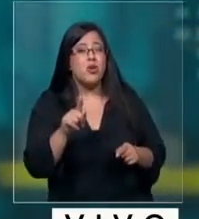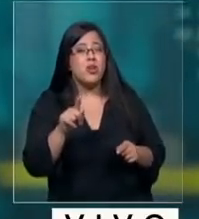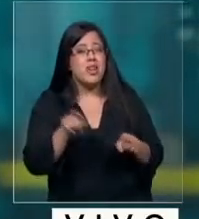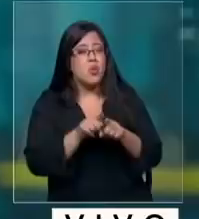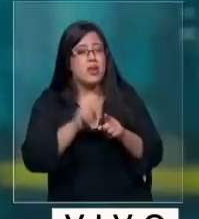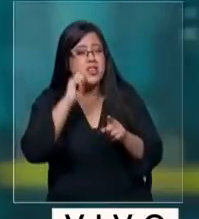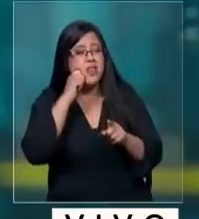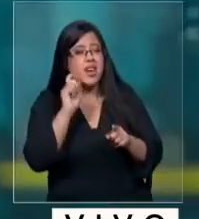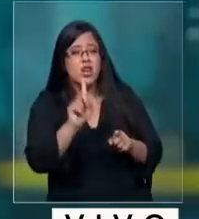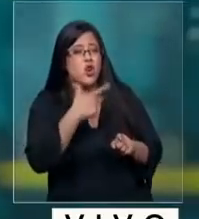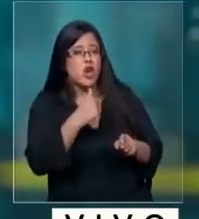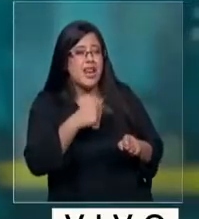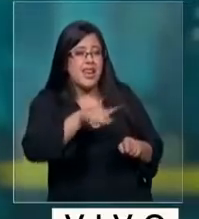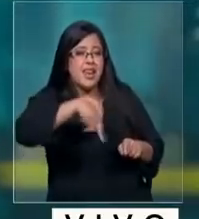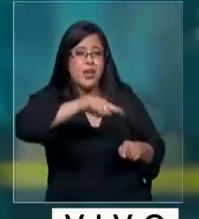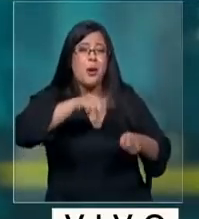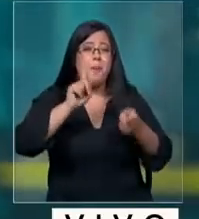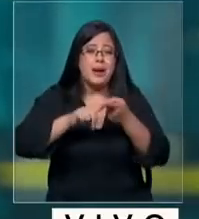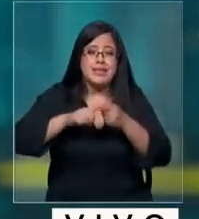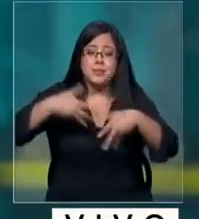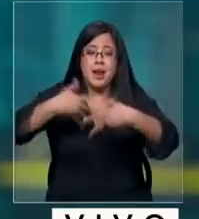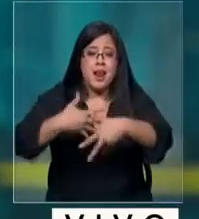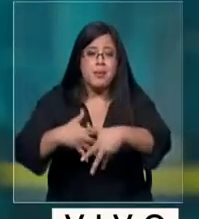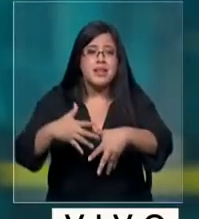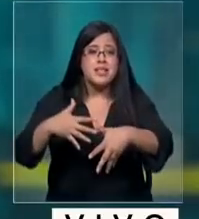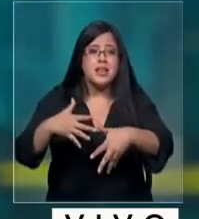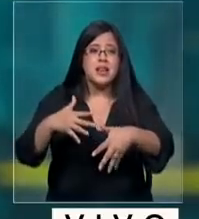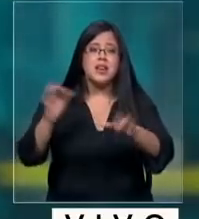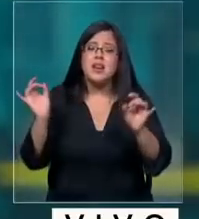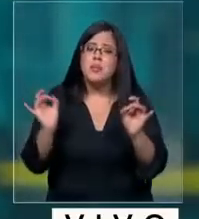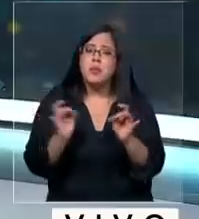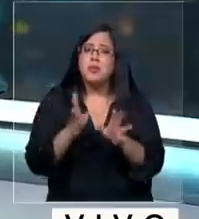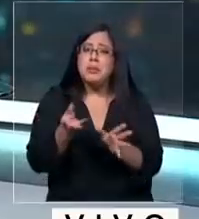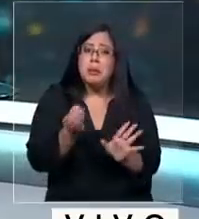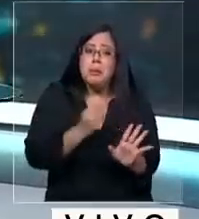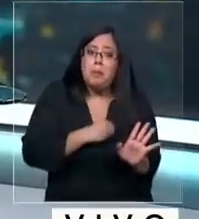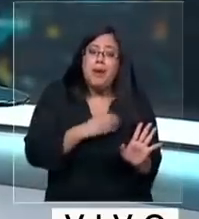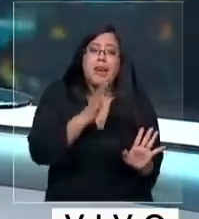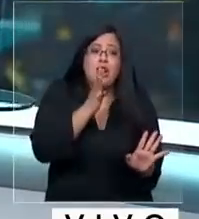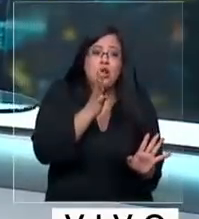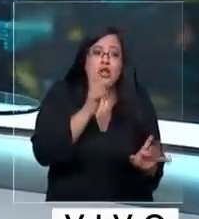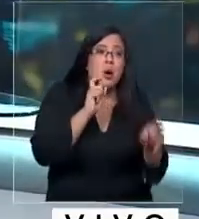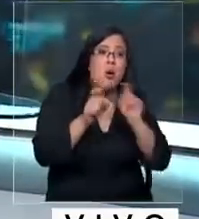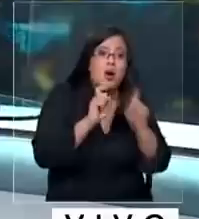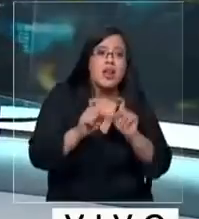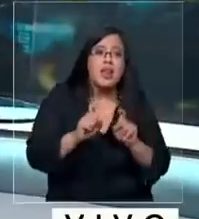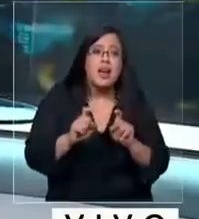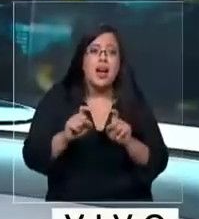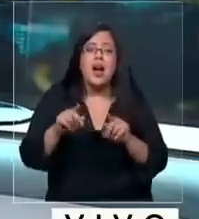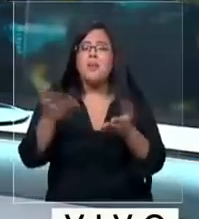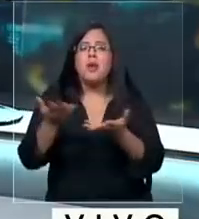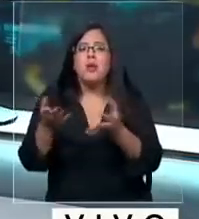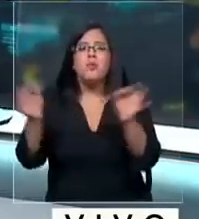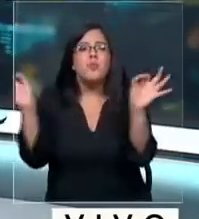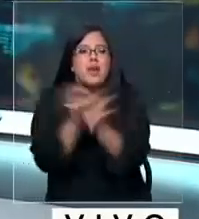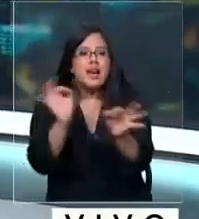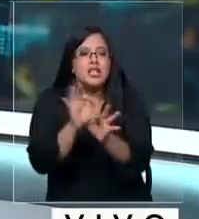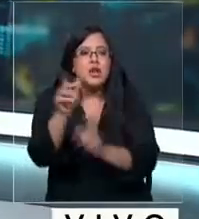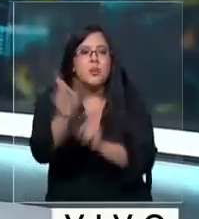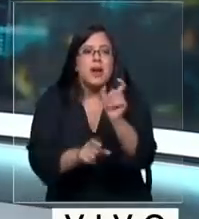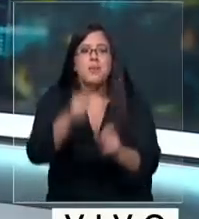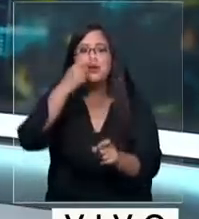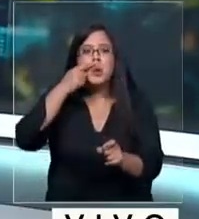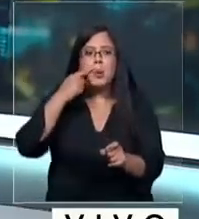y no digo que lo critiquen pero si lo sienten les podría dar pena no cuál es qué explicación les darías tú a esos hombres que sueñan